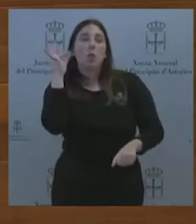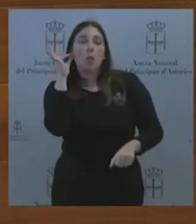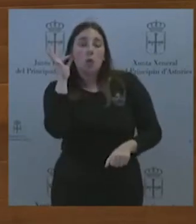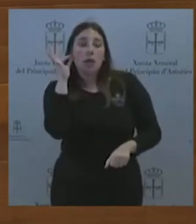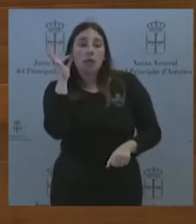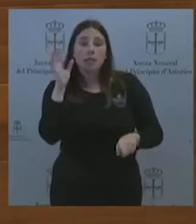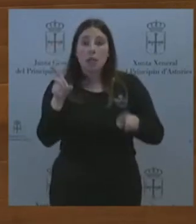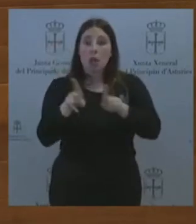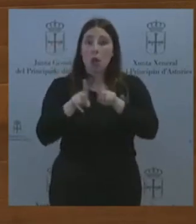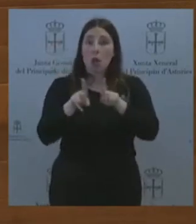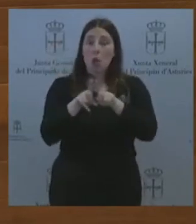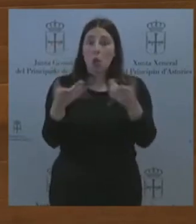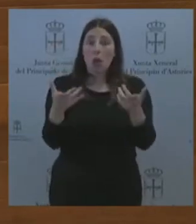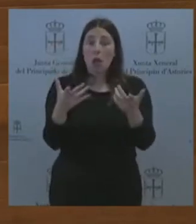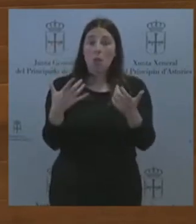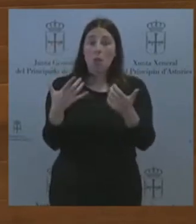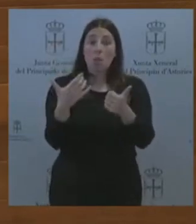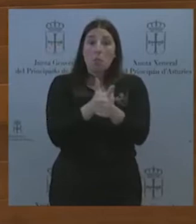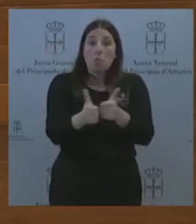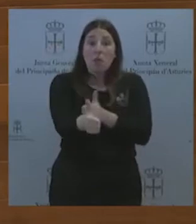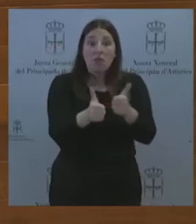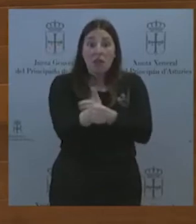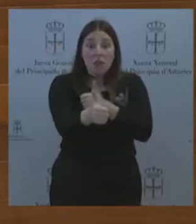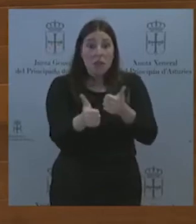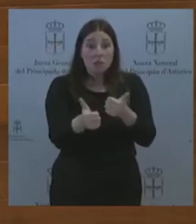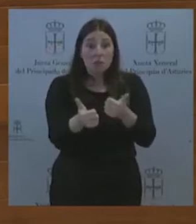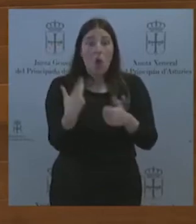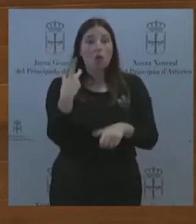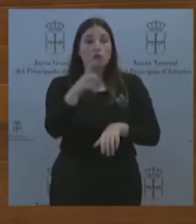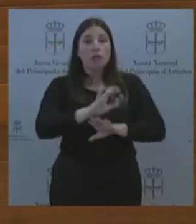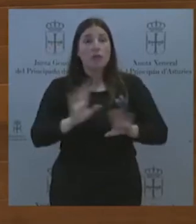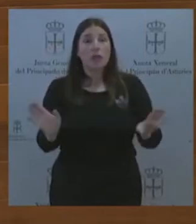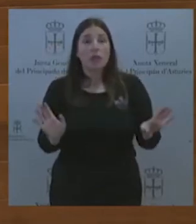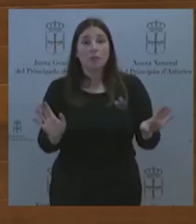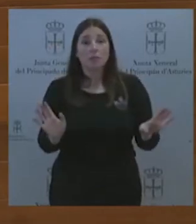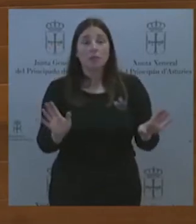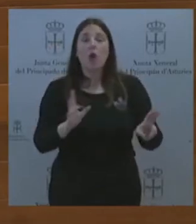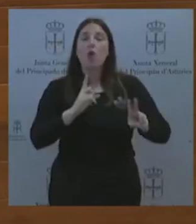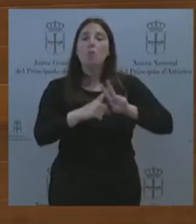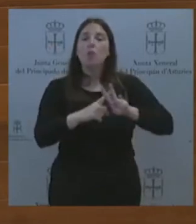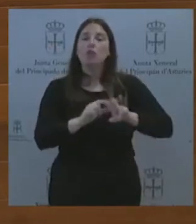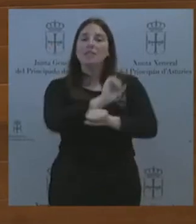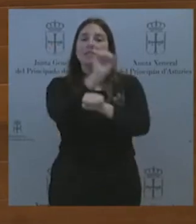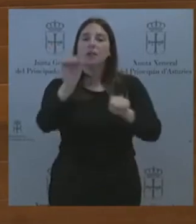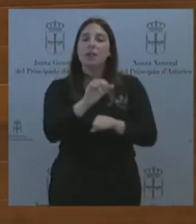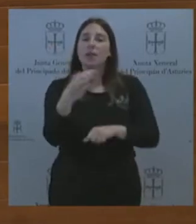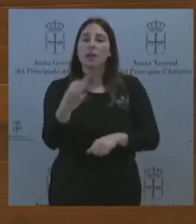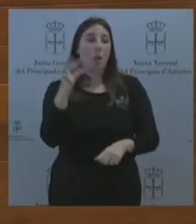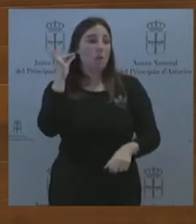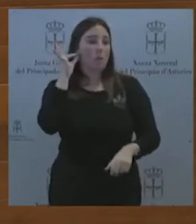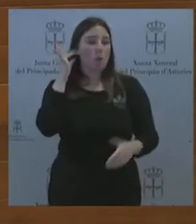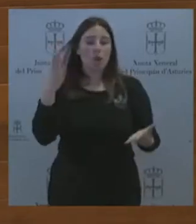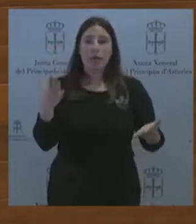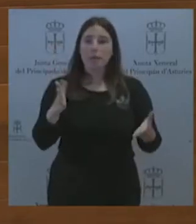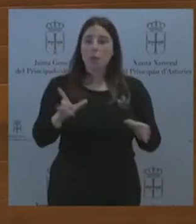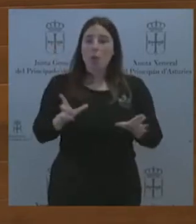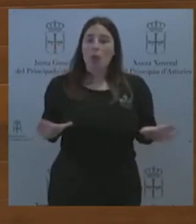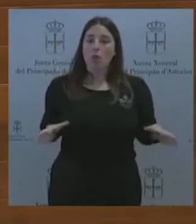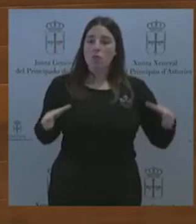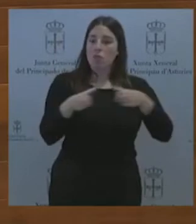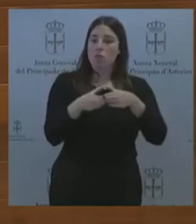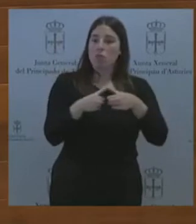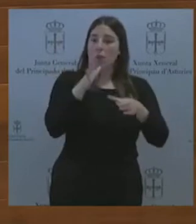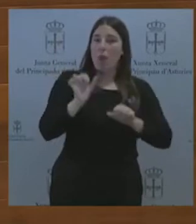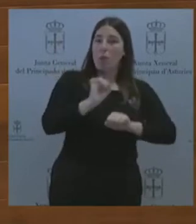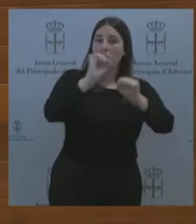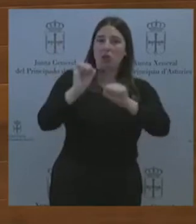la contratación. Vox defiende que las mujeres no necesitamos agruparnos para protegernos, señorías, porque cada una